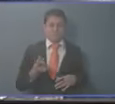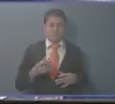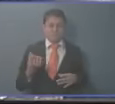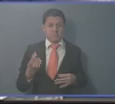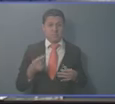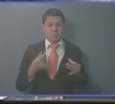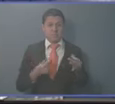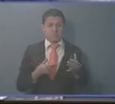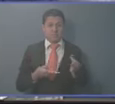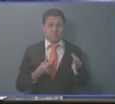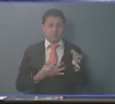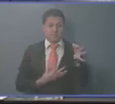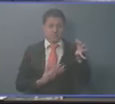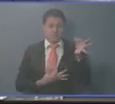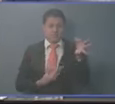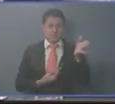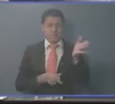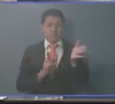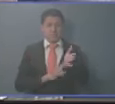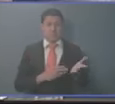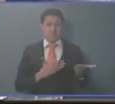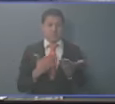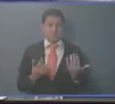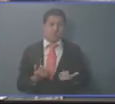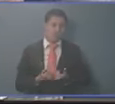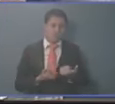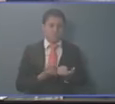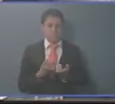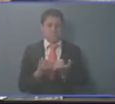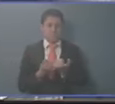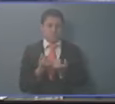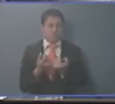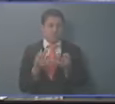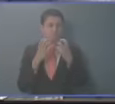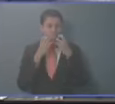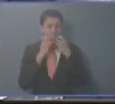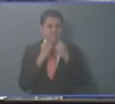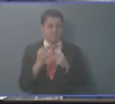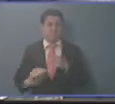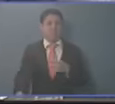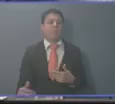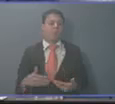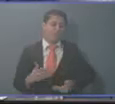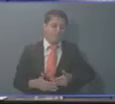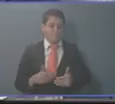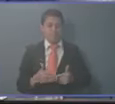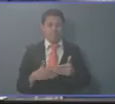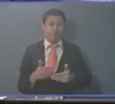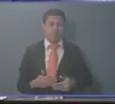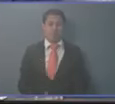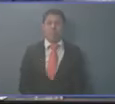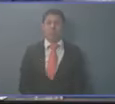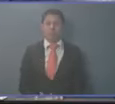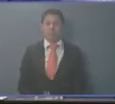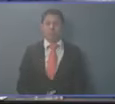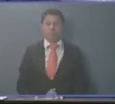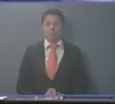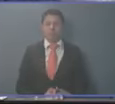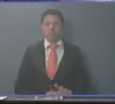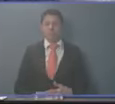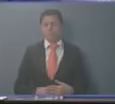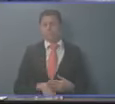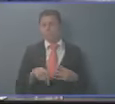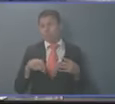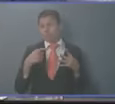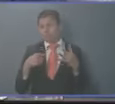comprar esta noche. Pero al ritmo que vamos, creo que se va a pasar la noche y no vamos a lograrlo. Porque esta ley, yo